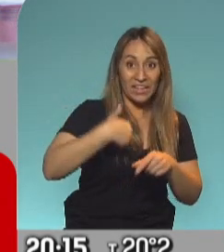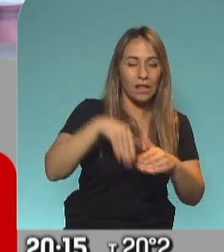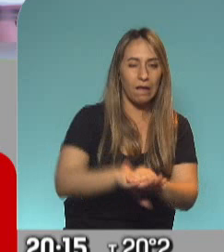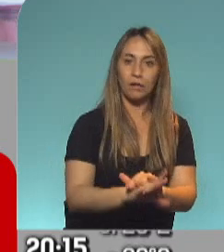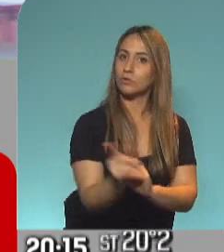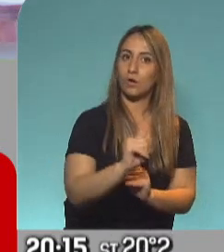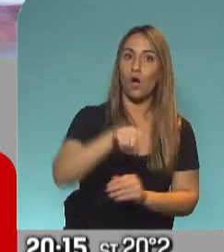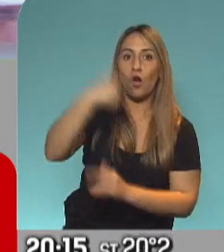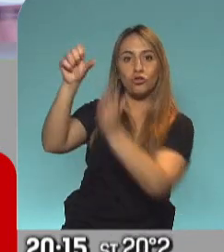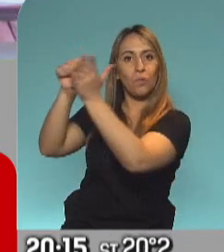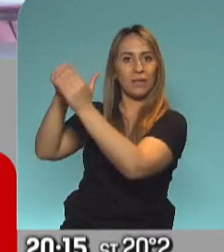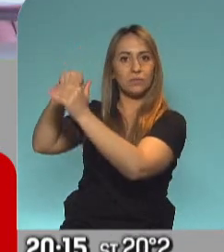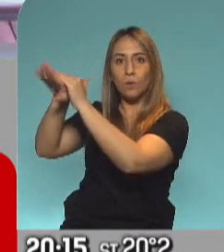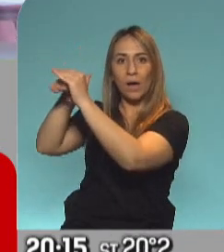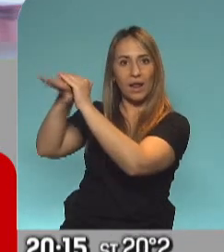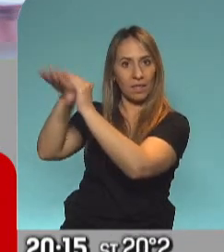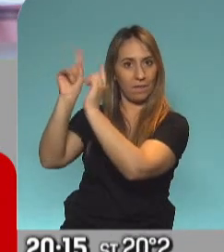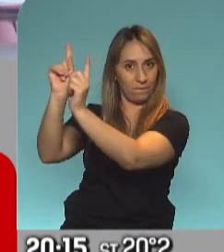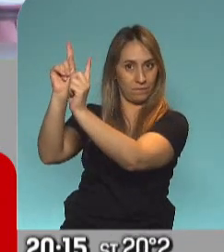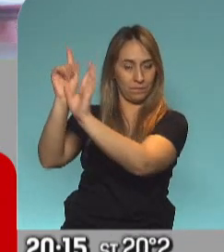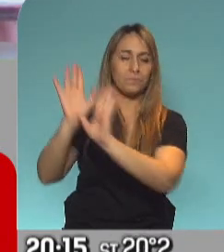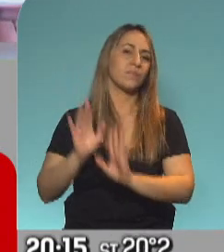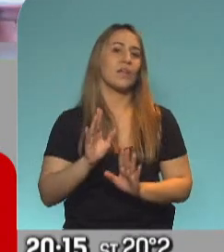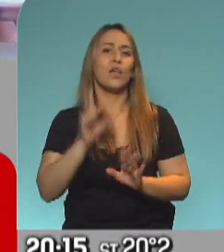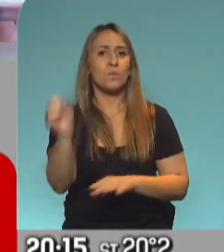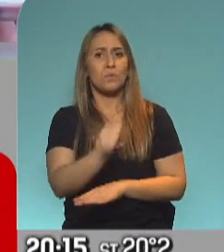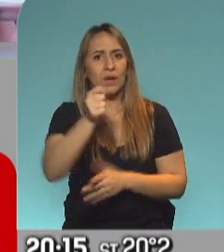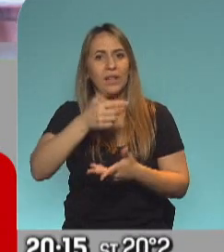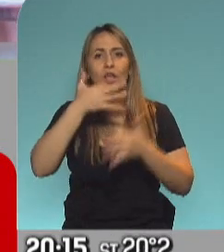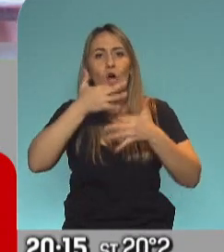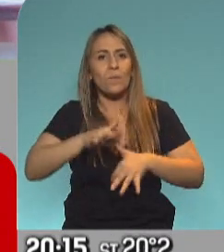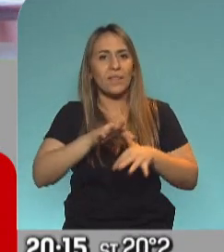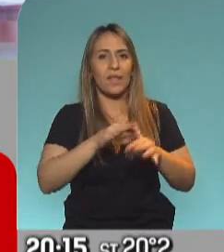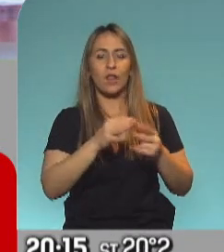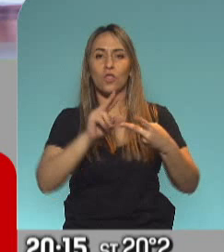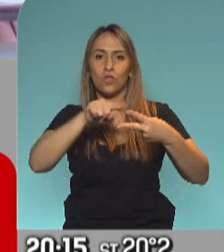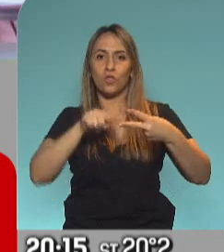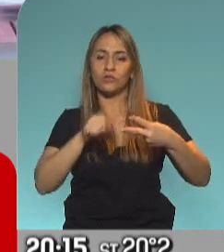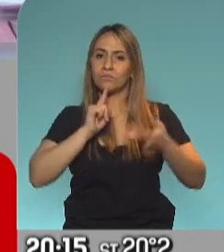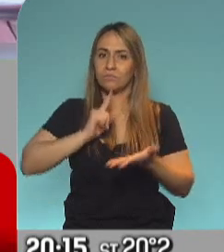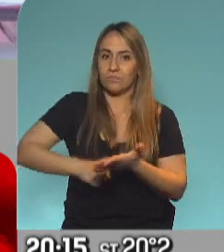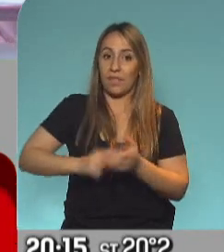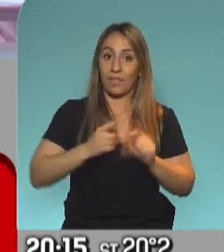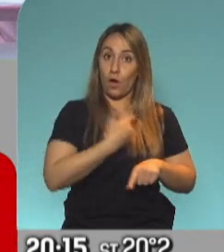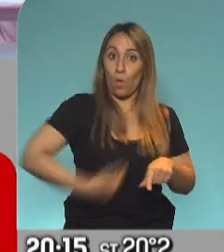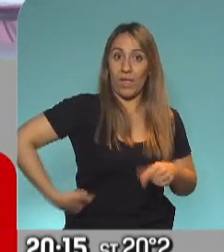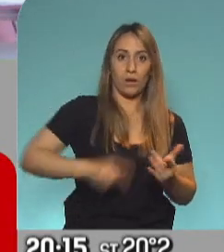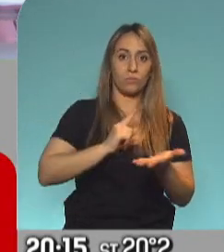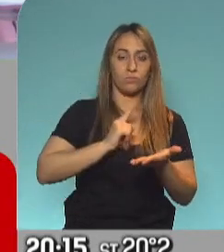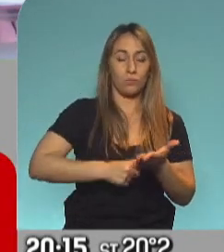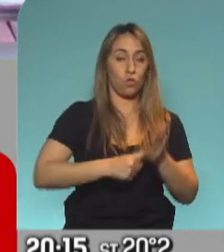pasa lo importante es entender estas dos medidas que van a hacer a partir de ahora desde el gobierno porque porque son mercados chicos